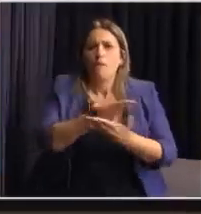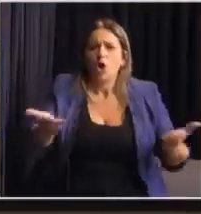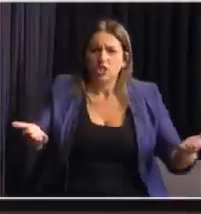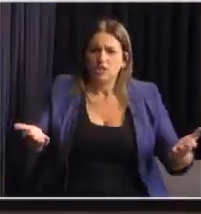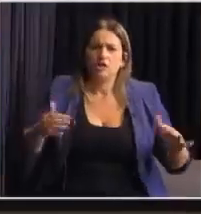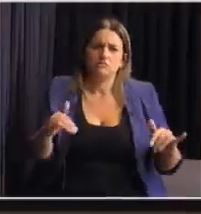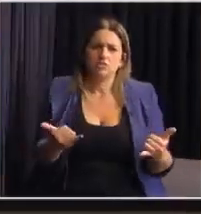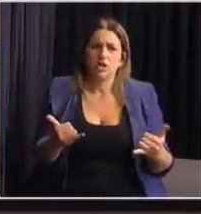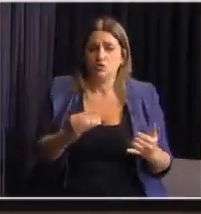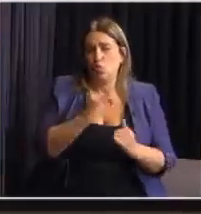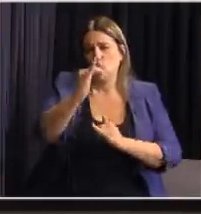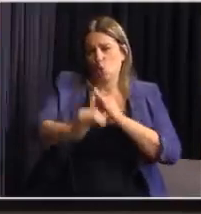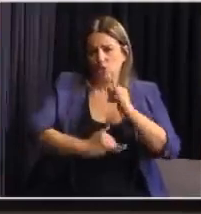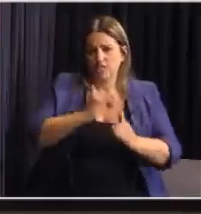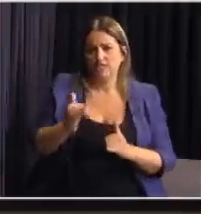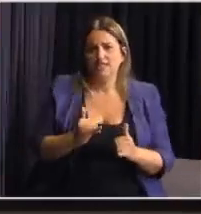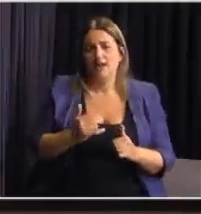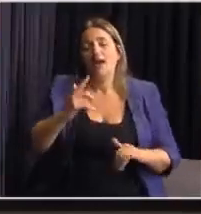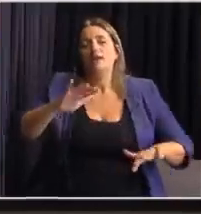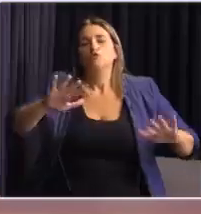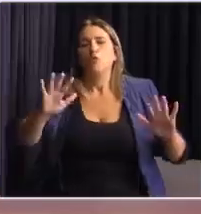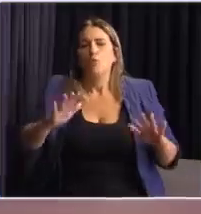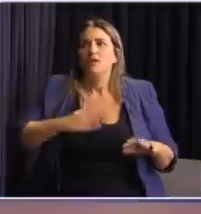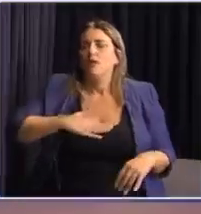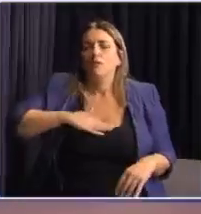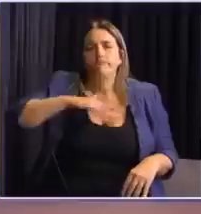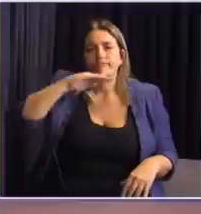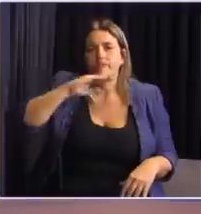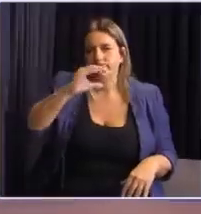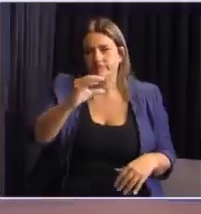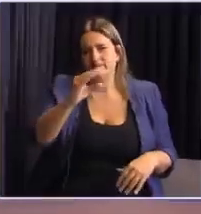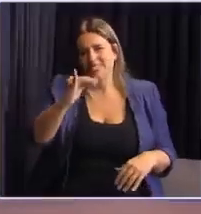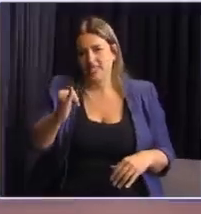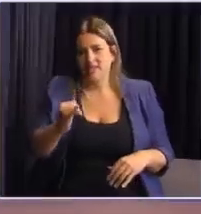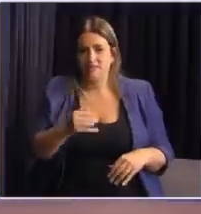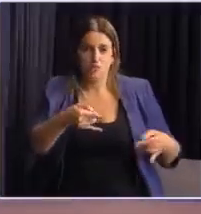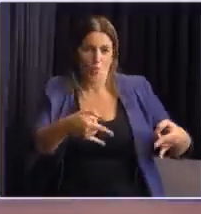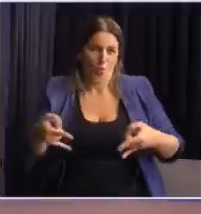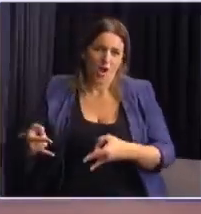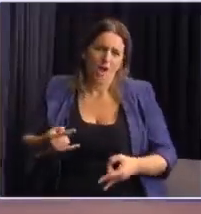la noticia de la supuesta saturación de los CTI. Era inminente.